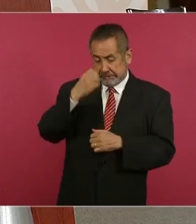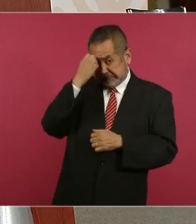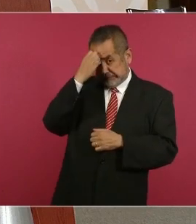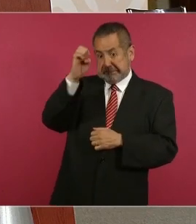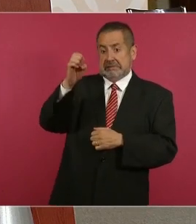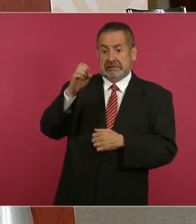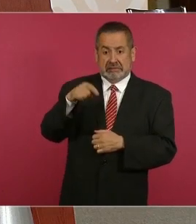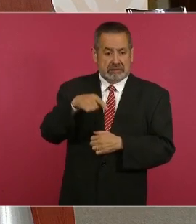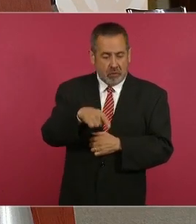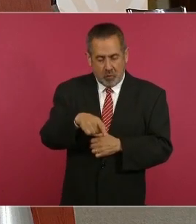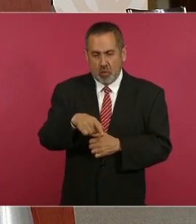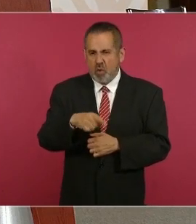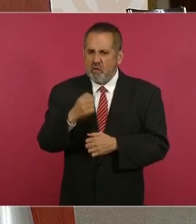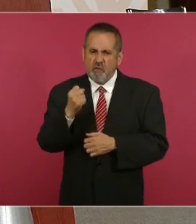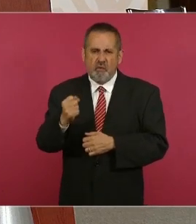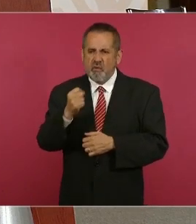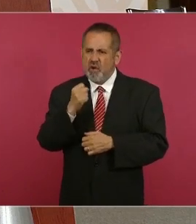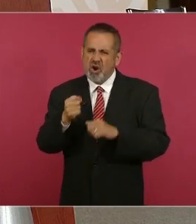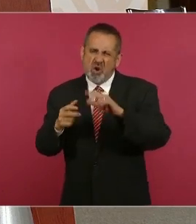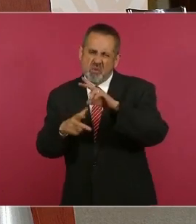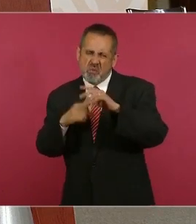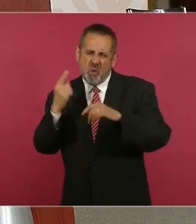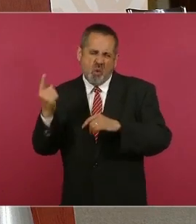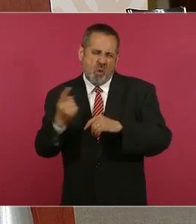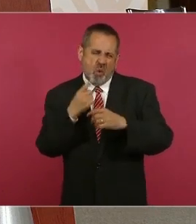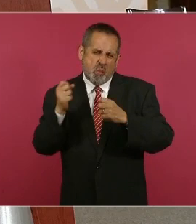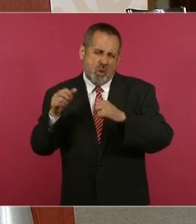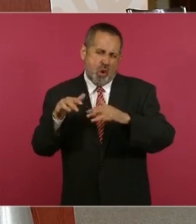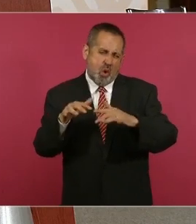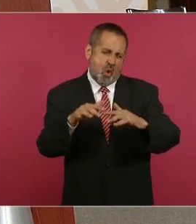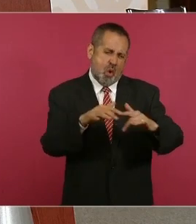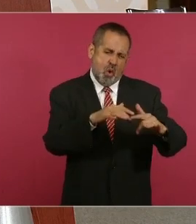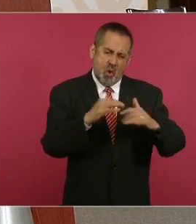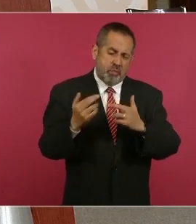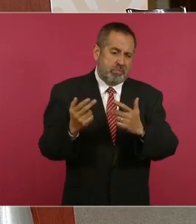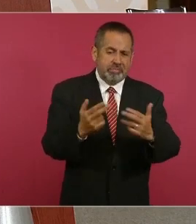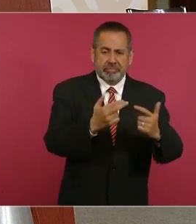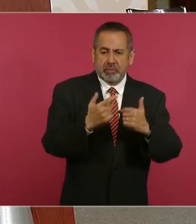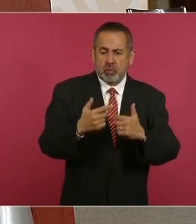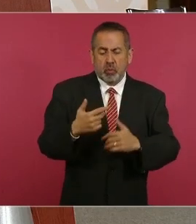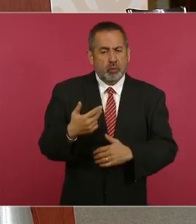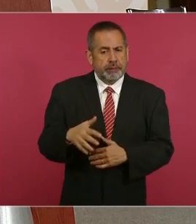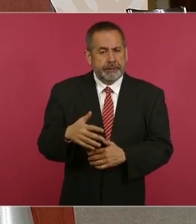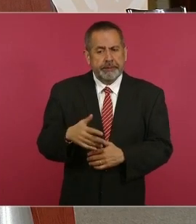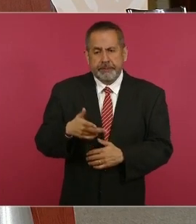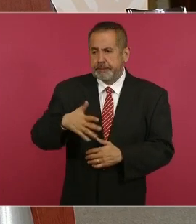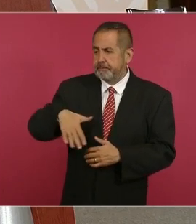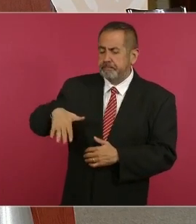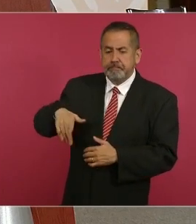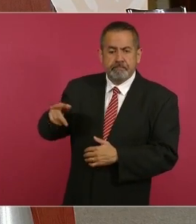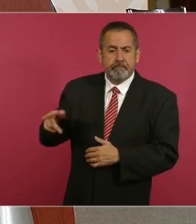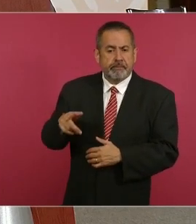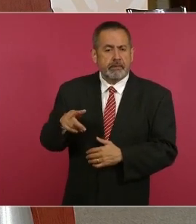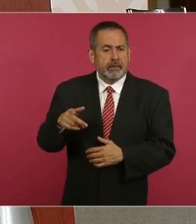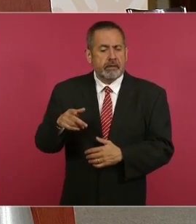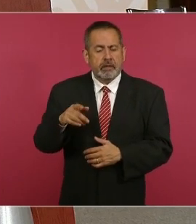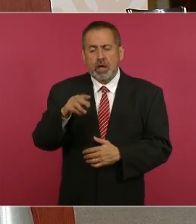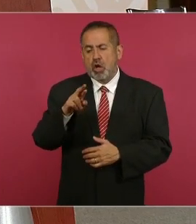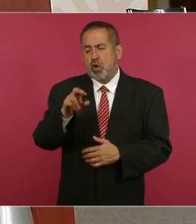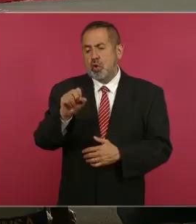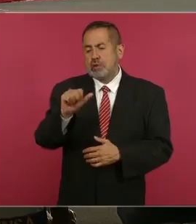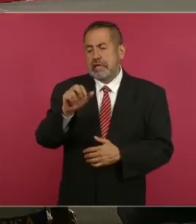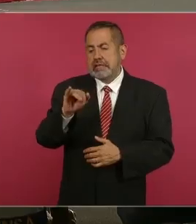ha golpeado fuertemente a nuestro puerto y que bueno, como bien lo menciona la maestra Rosa Isela,